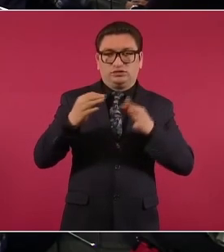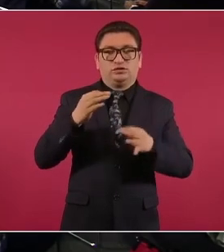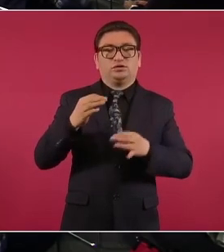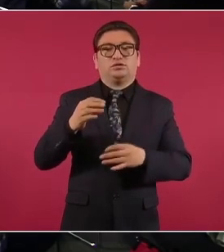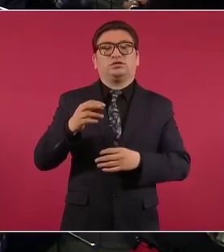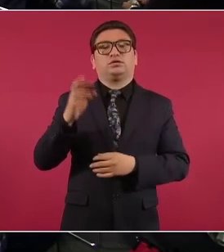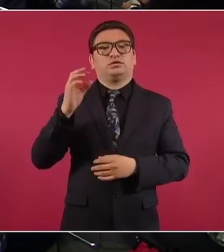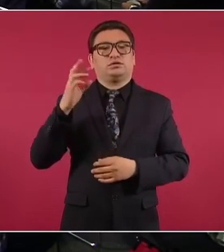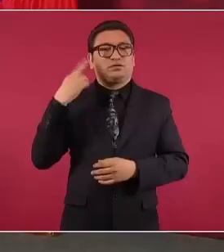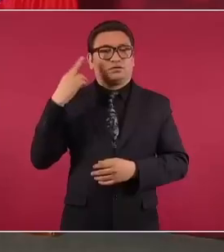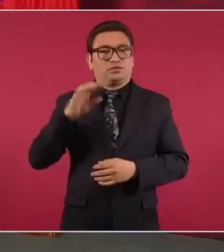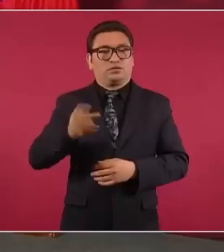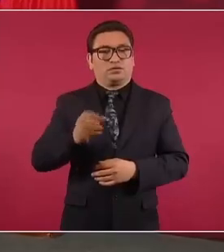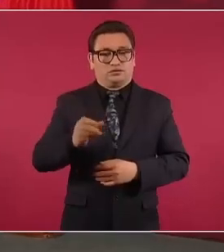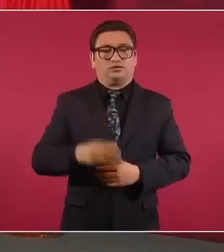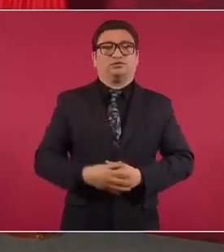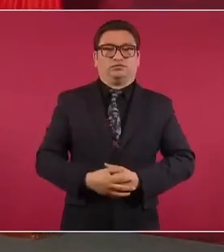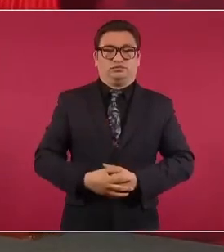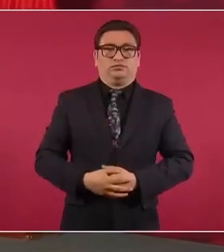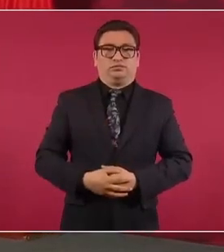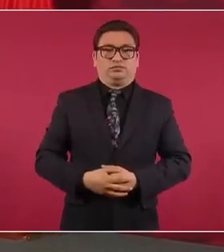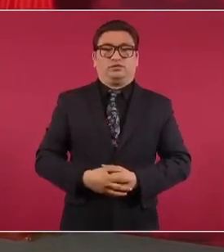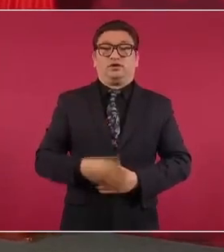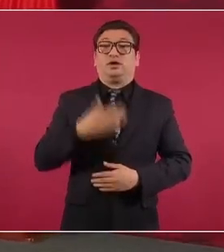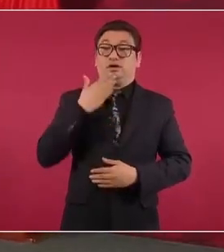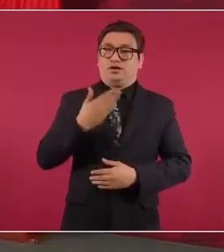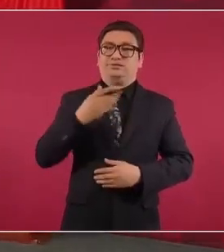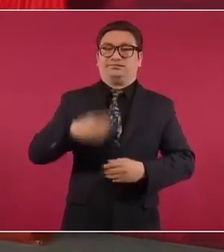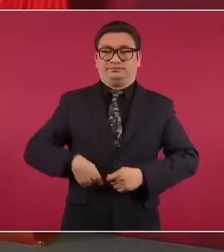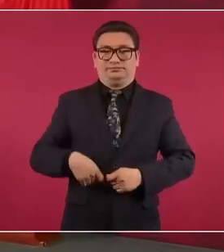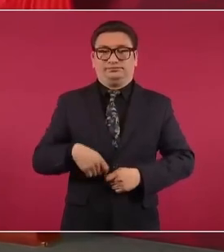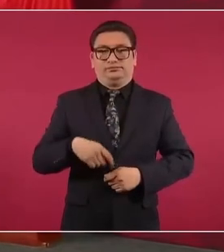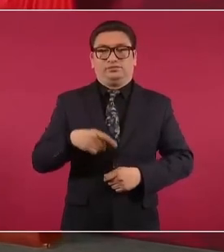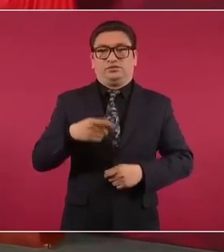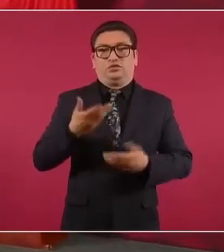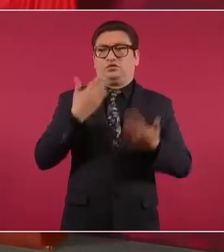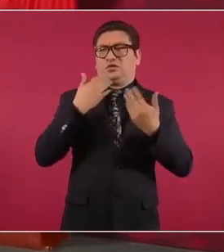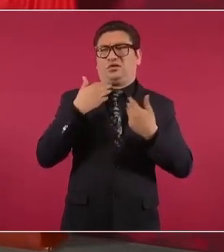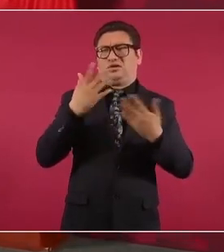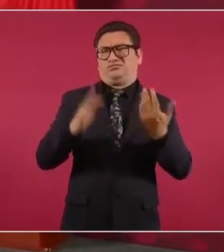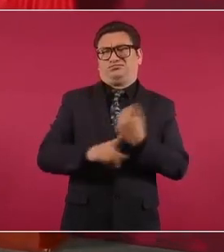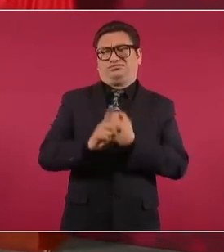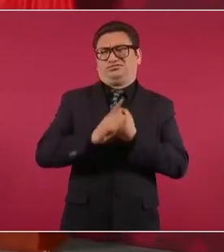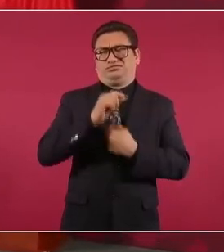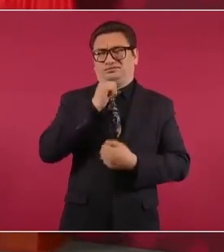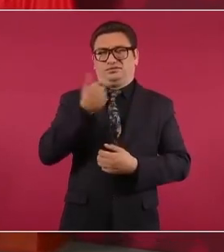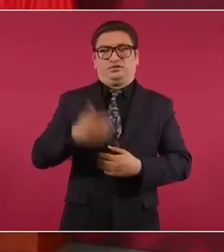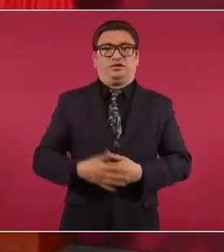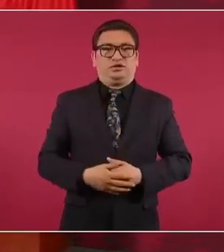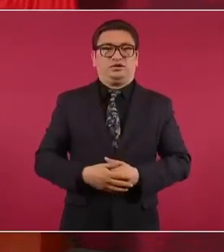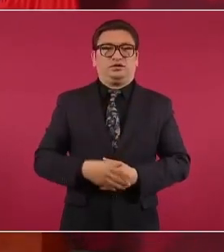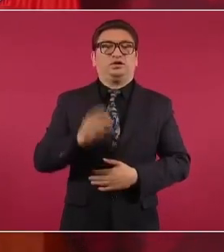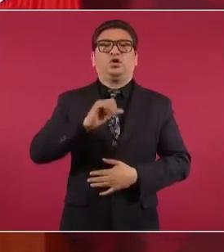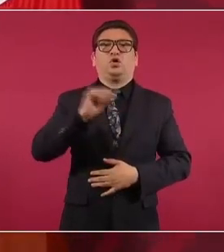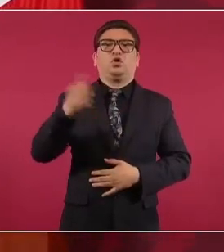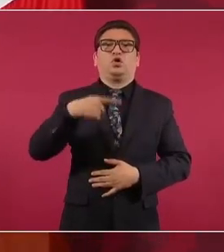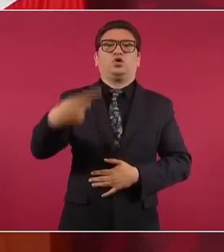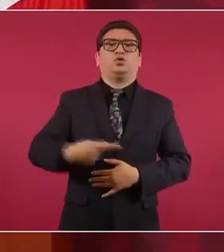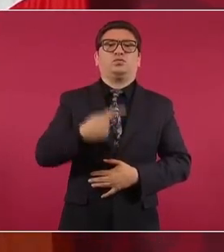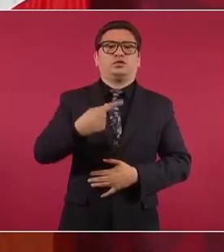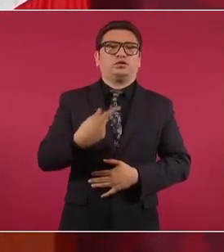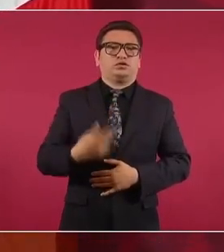Mil. Ah, sí. Ay, sí. ¿Por qué hizo así? Pero no hay ningún problema. Lo otro que me preguntas es,